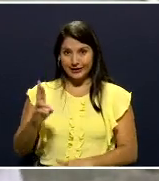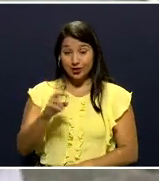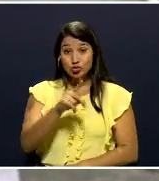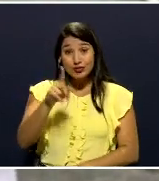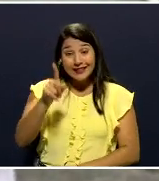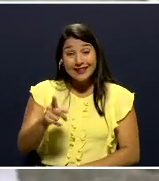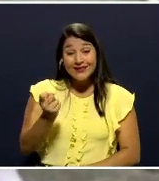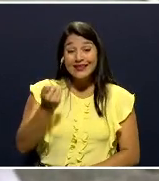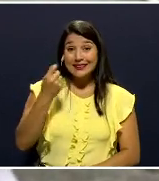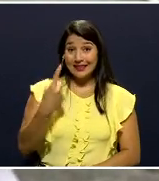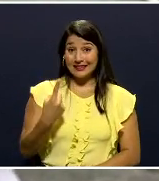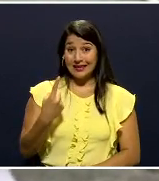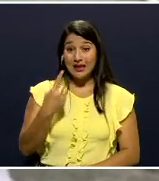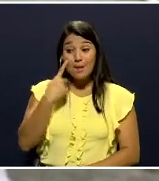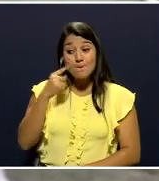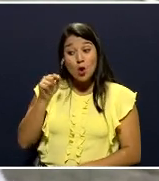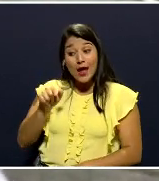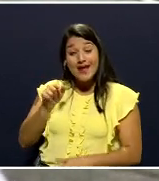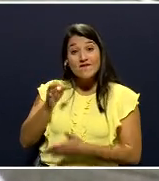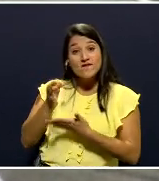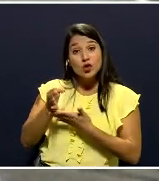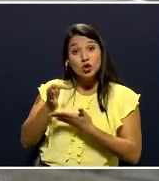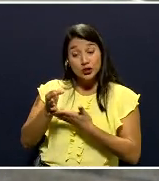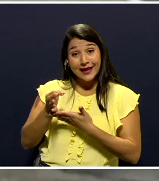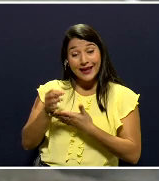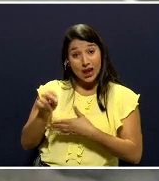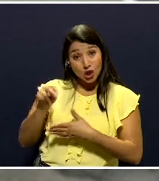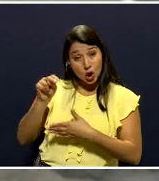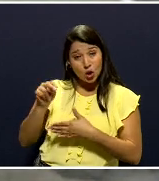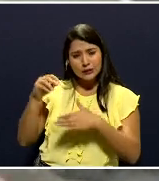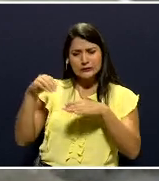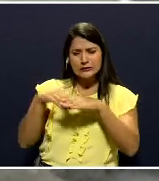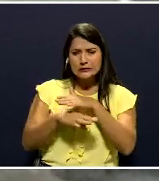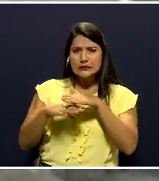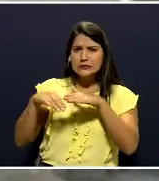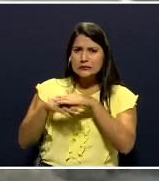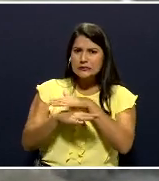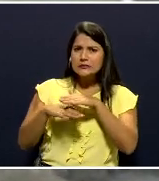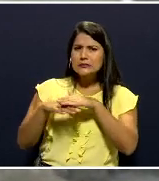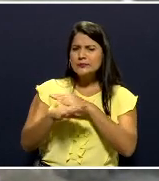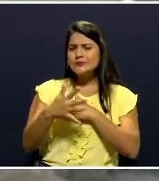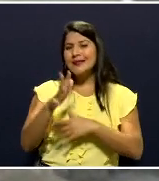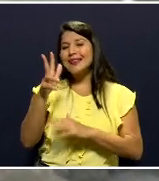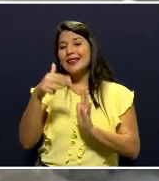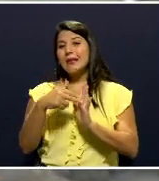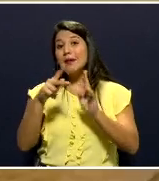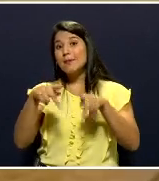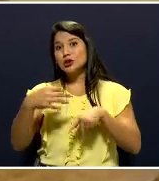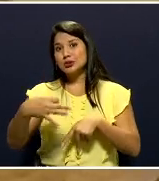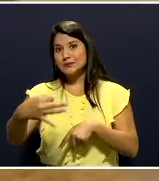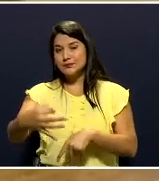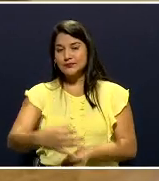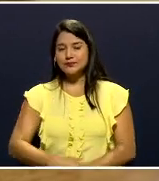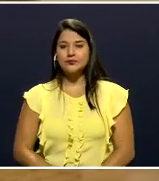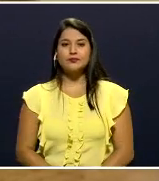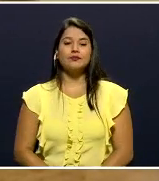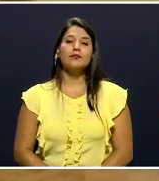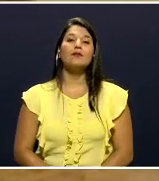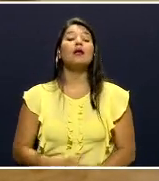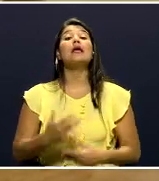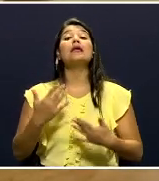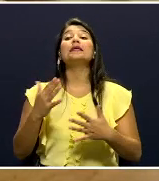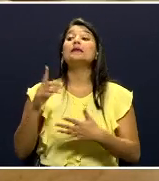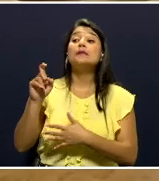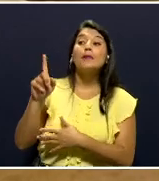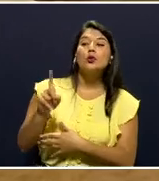que por esta frontera norte ingresan de manera regular más de 3.000 personas. Consultadas las autoridades